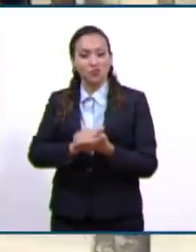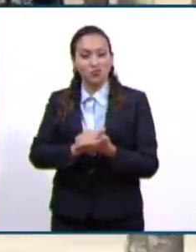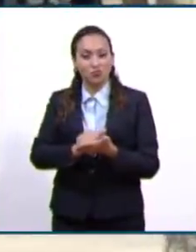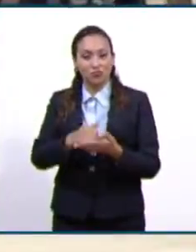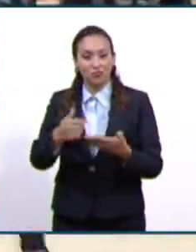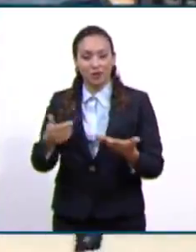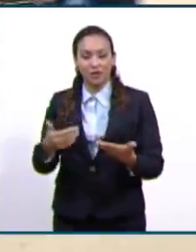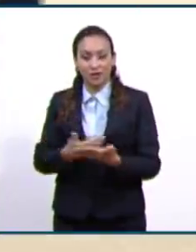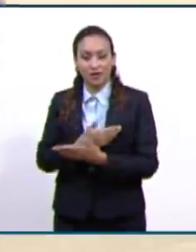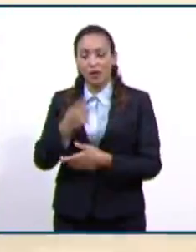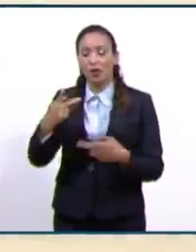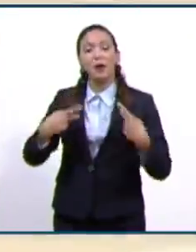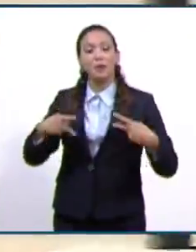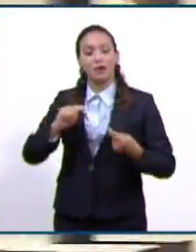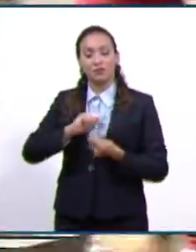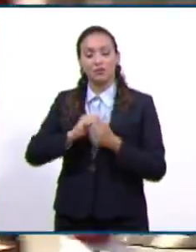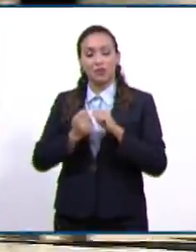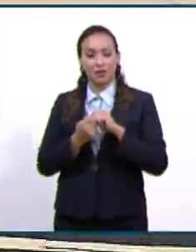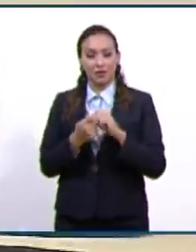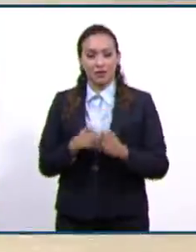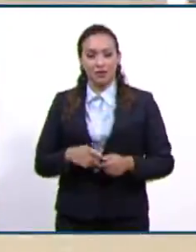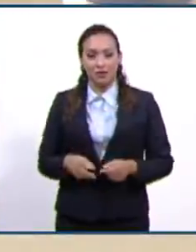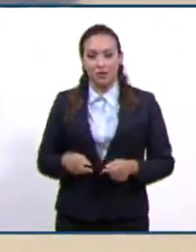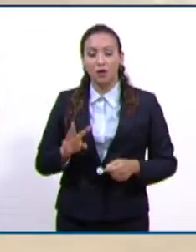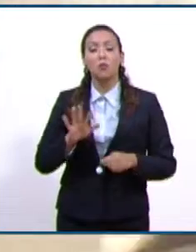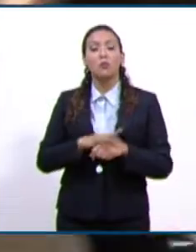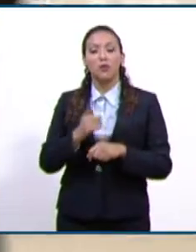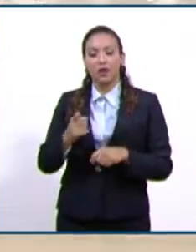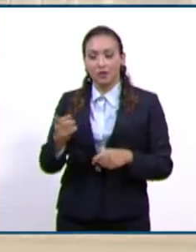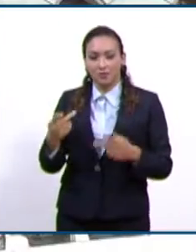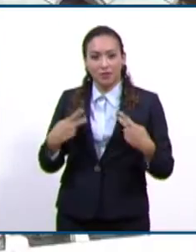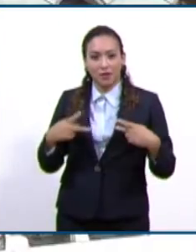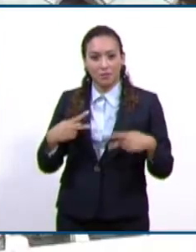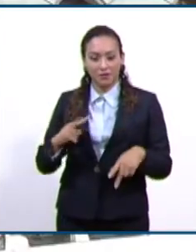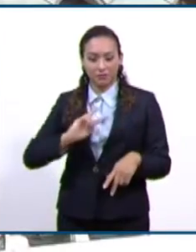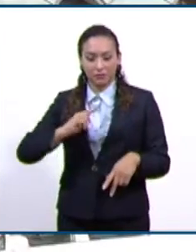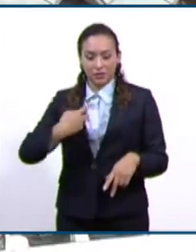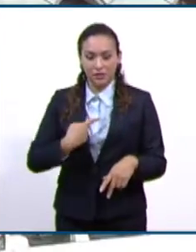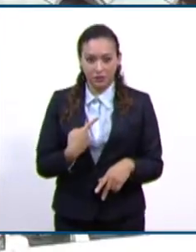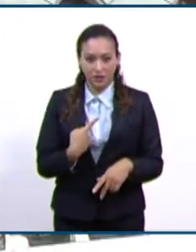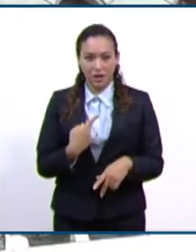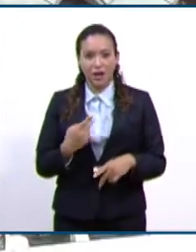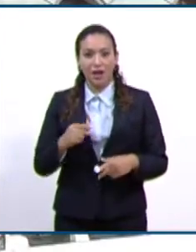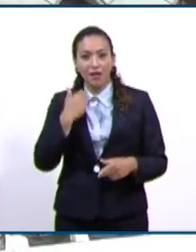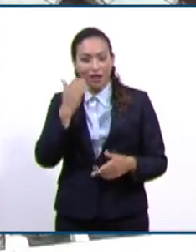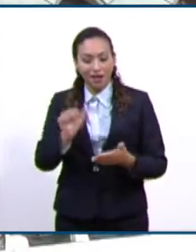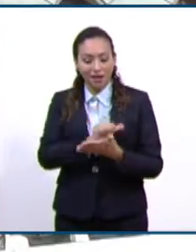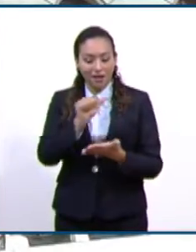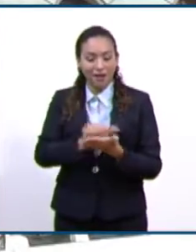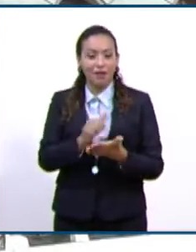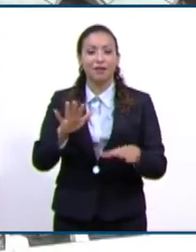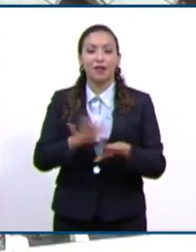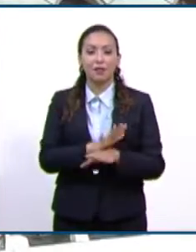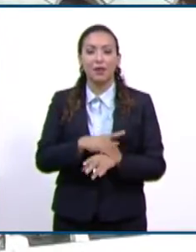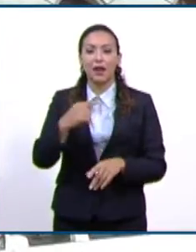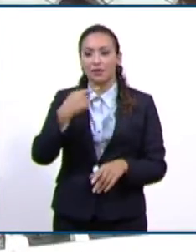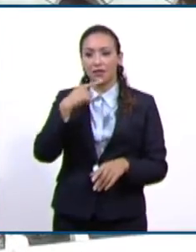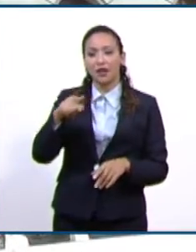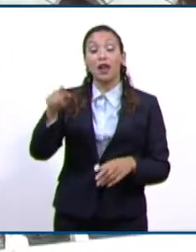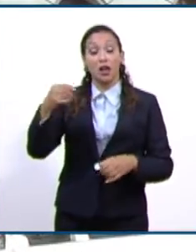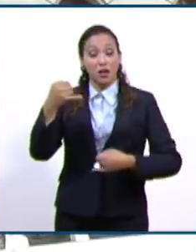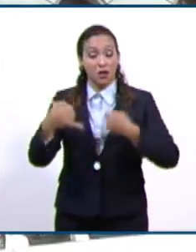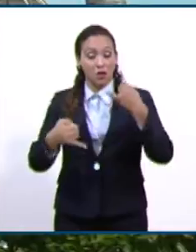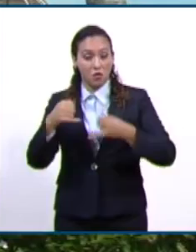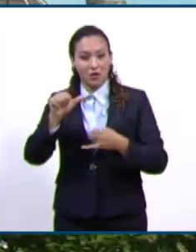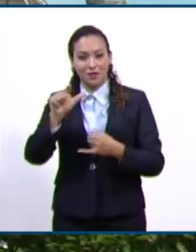transexual, luego de que un oficial de dicha dependencia le negara el cambio de acuerdo a su identidad sexogenérica. El juez Fernando